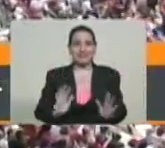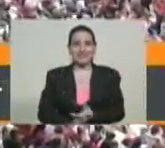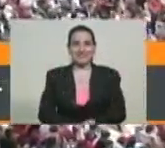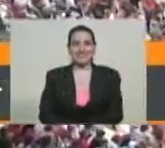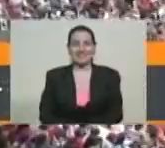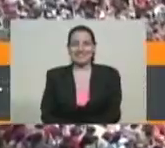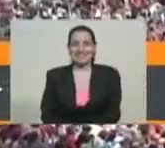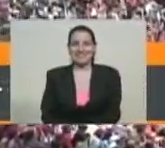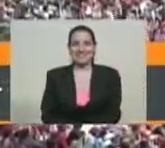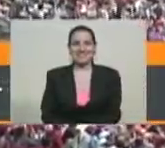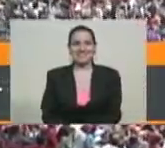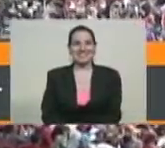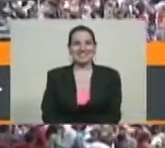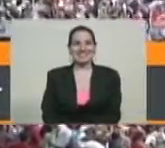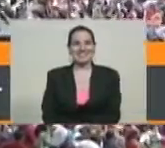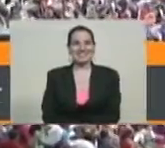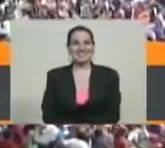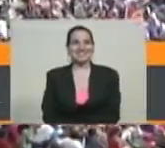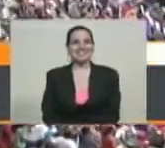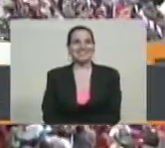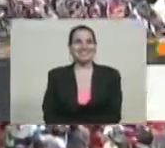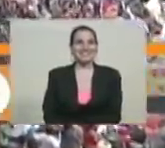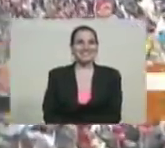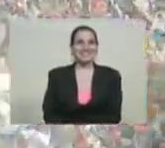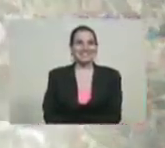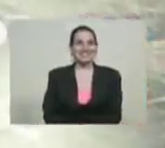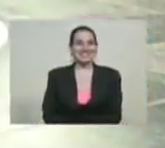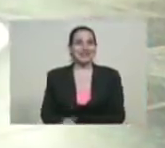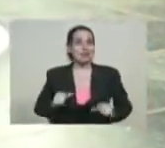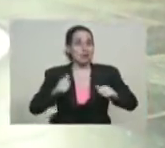mundo. Vamos a empezar por aquí.